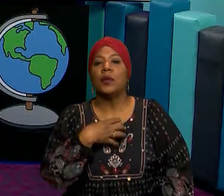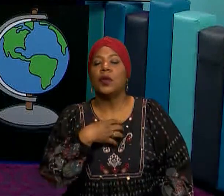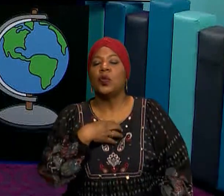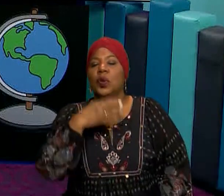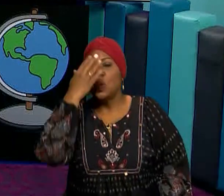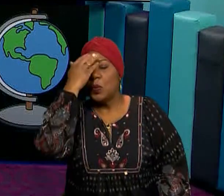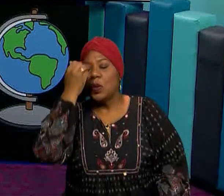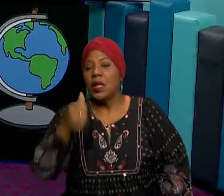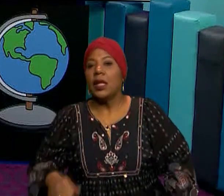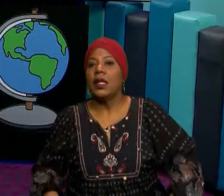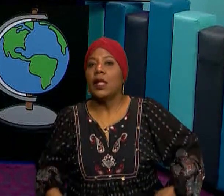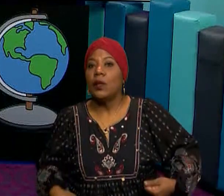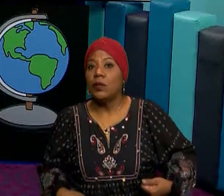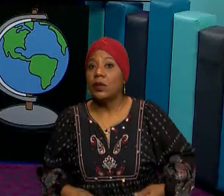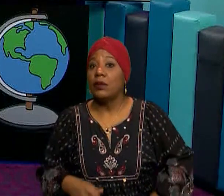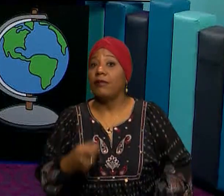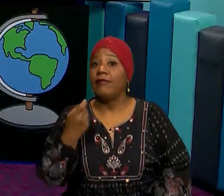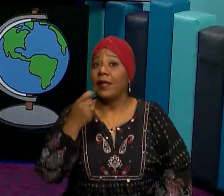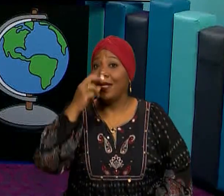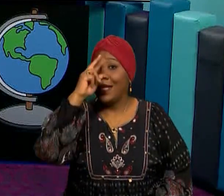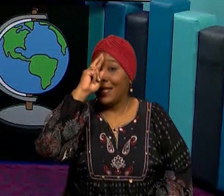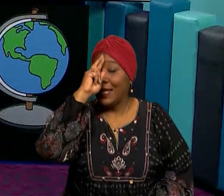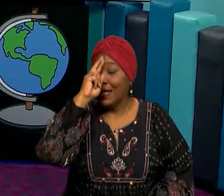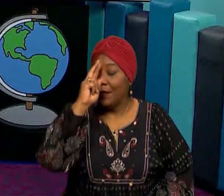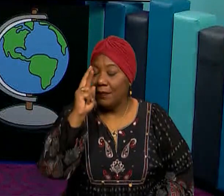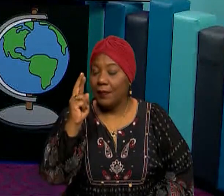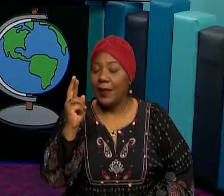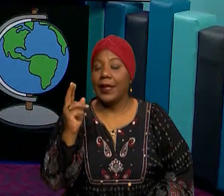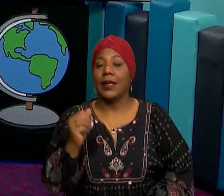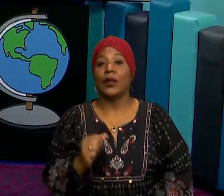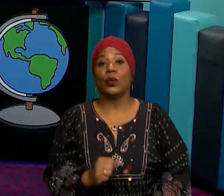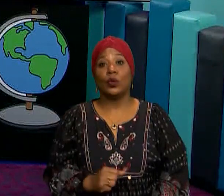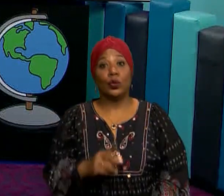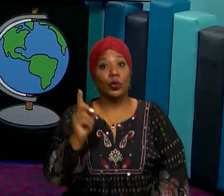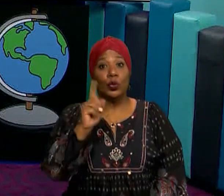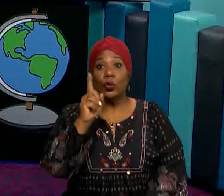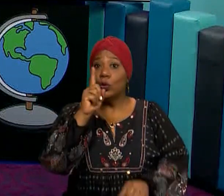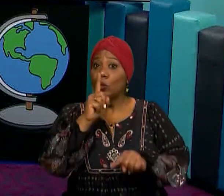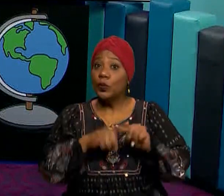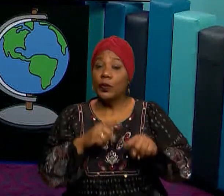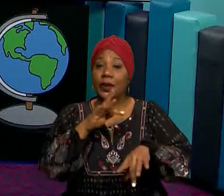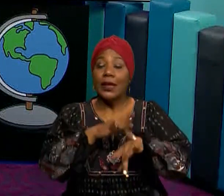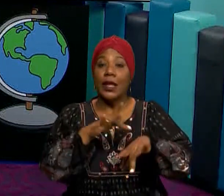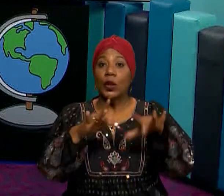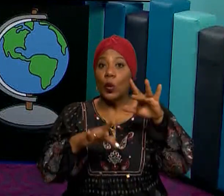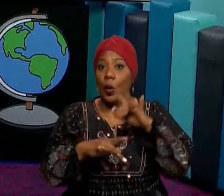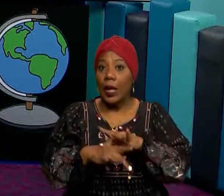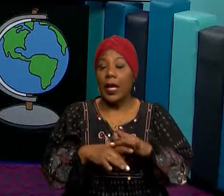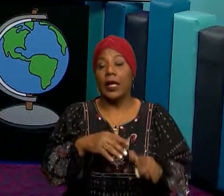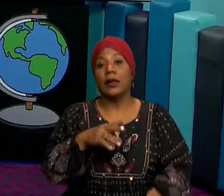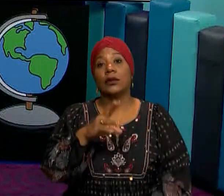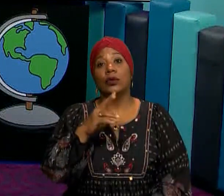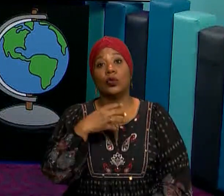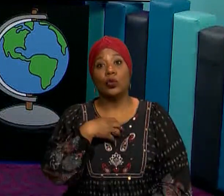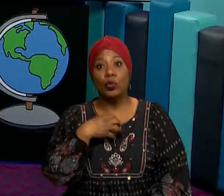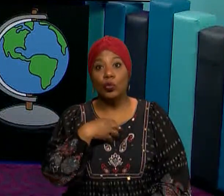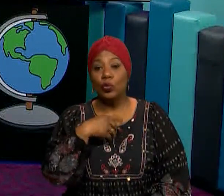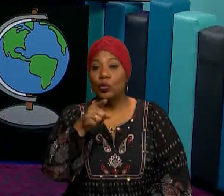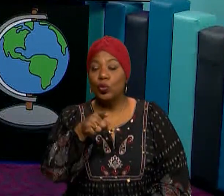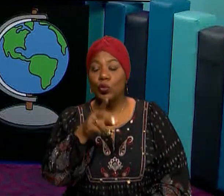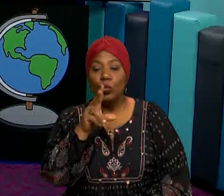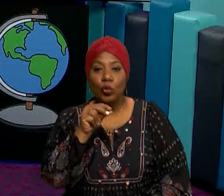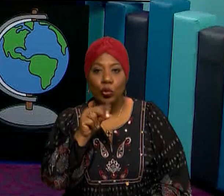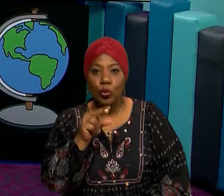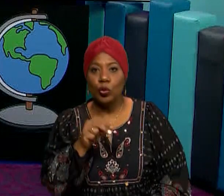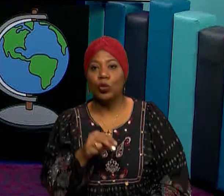qué te colocaste el pantalón? Debemos aprender a respetar, aunque nos encontremos ciertas cosas. Si más adelante